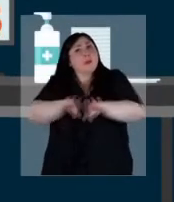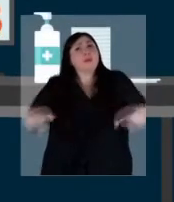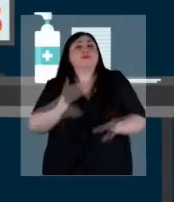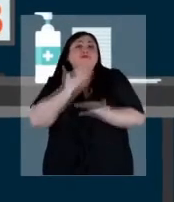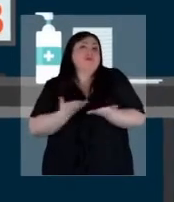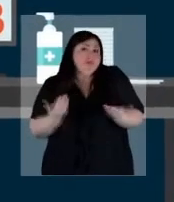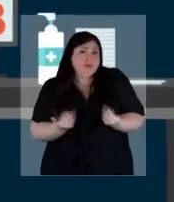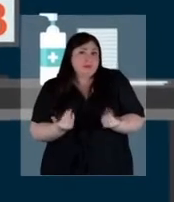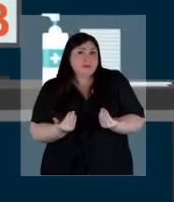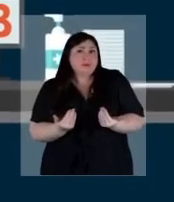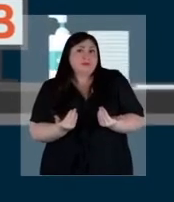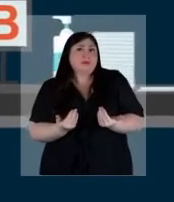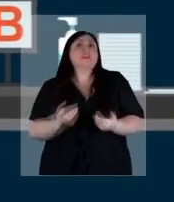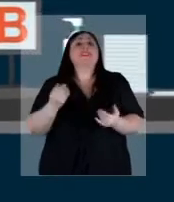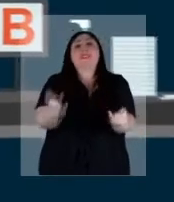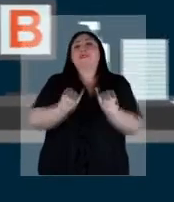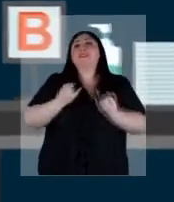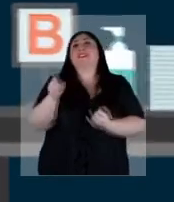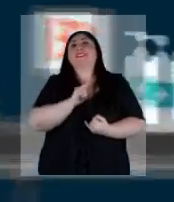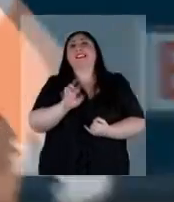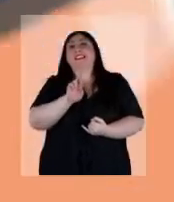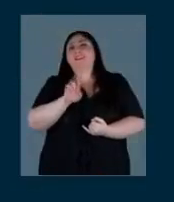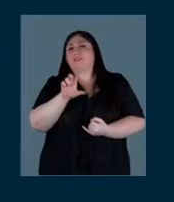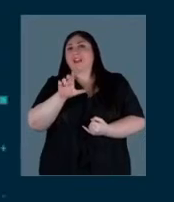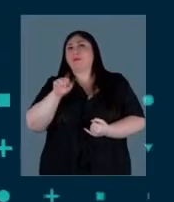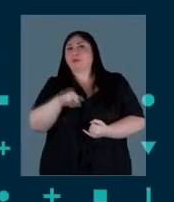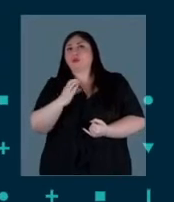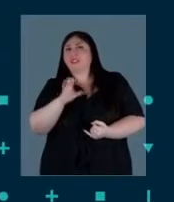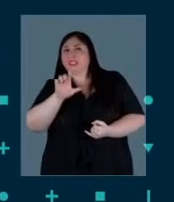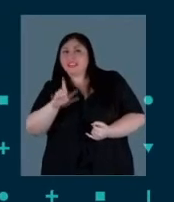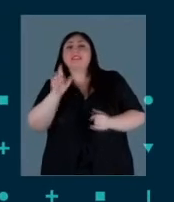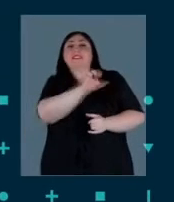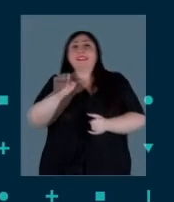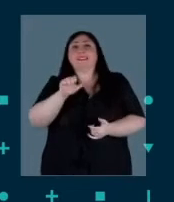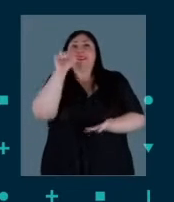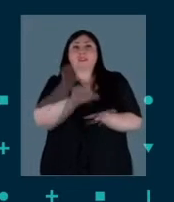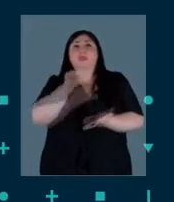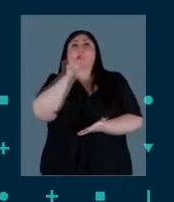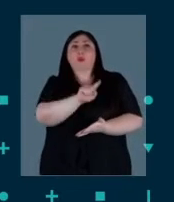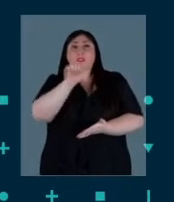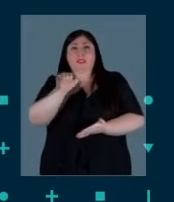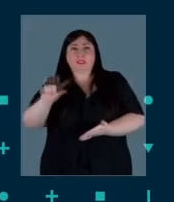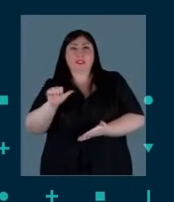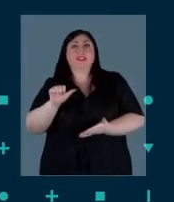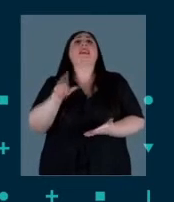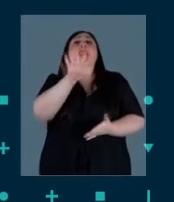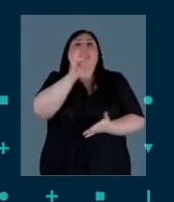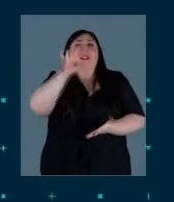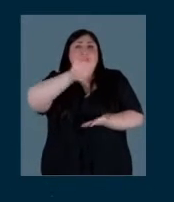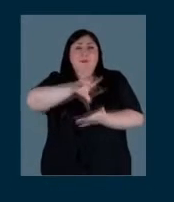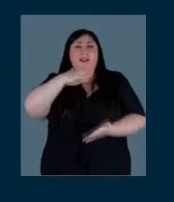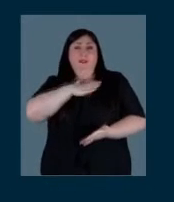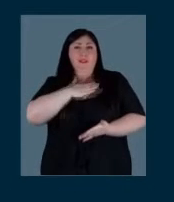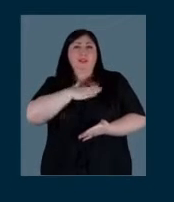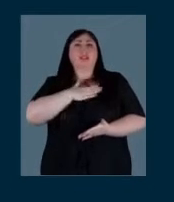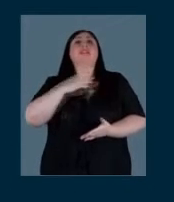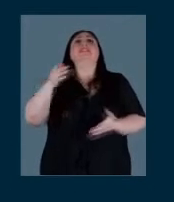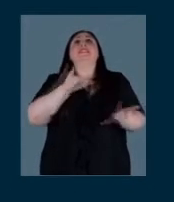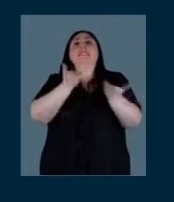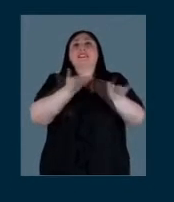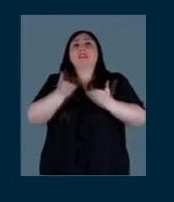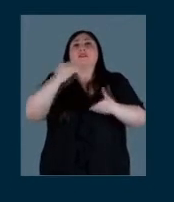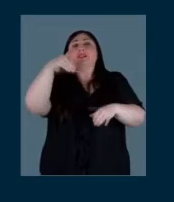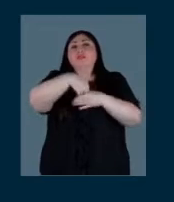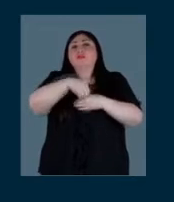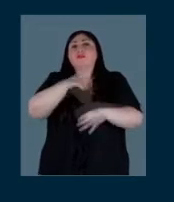elecciones las personas no pueden asistir con ningún distintivo político. Ya sea la mascarilla, ya polera, pañuelos,